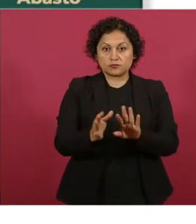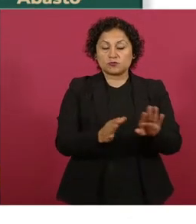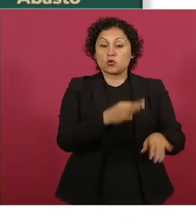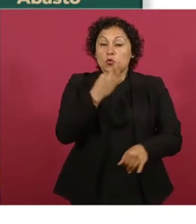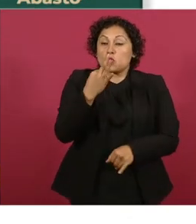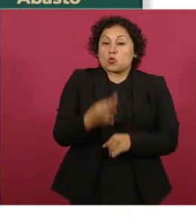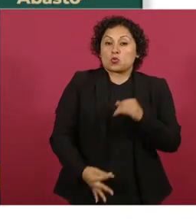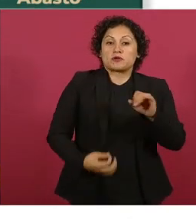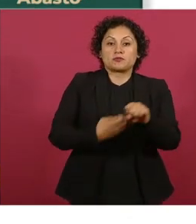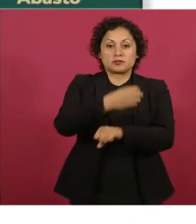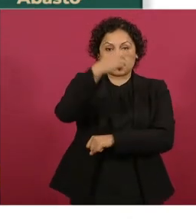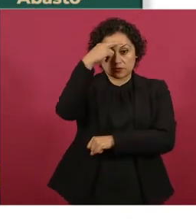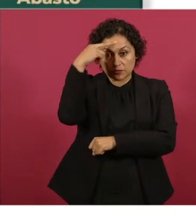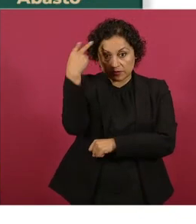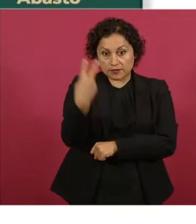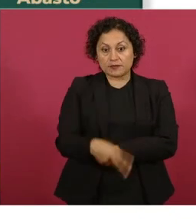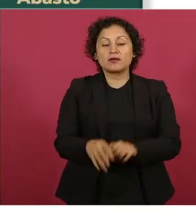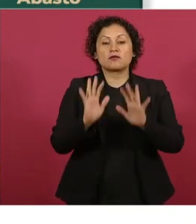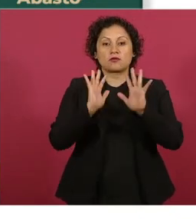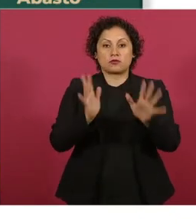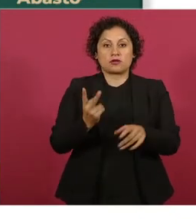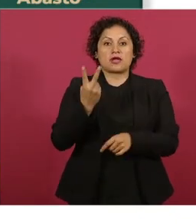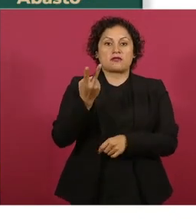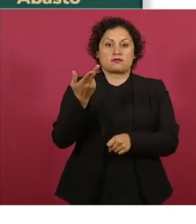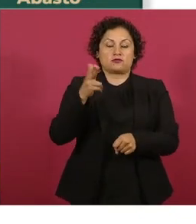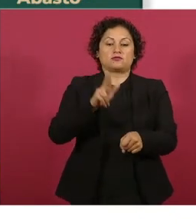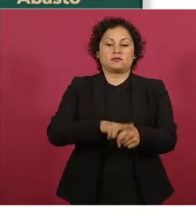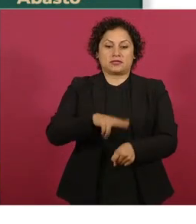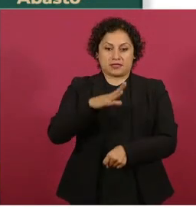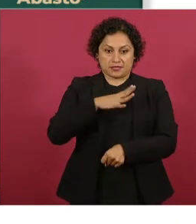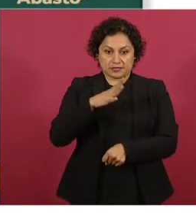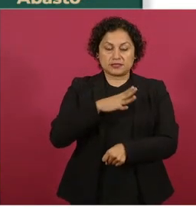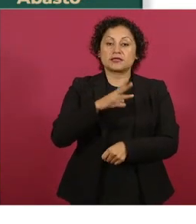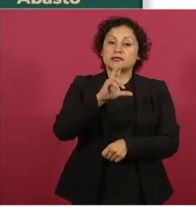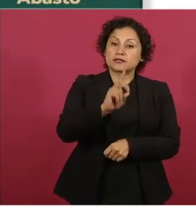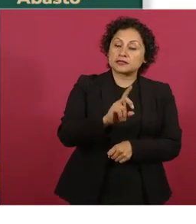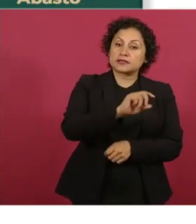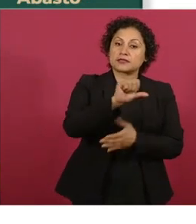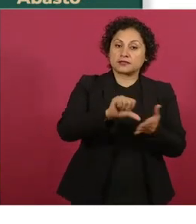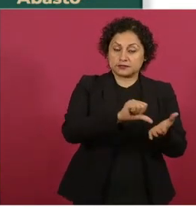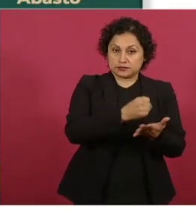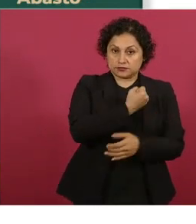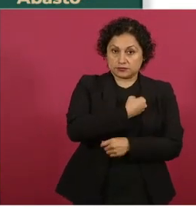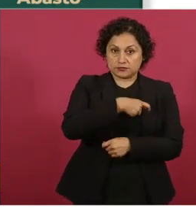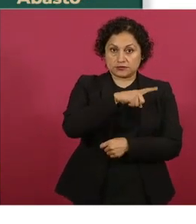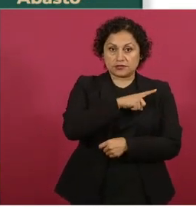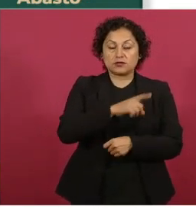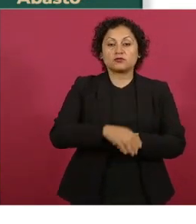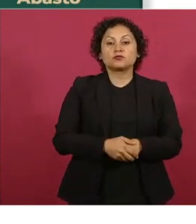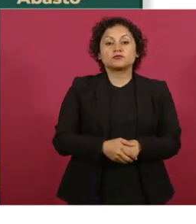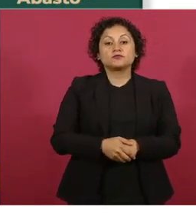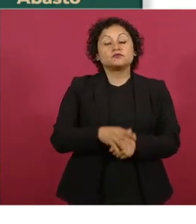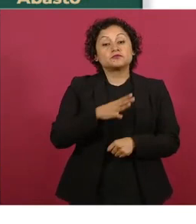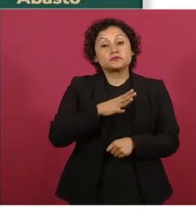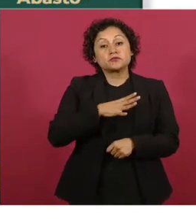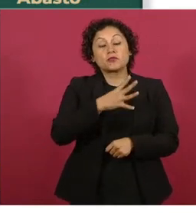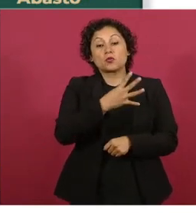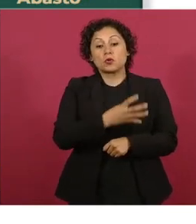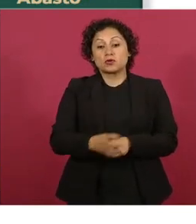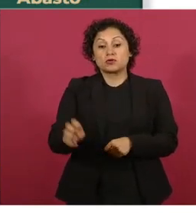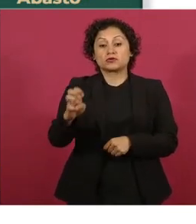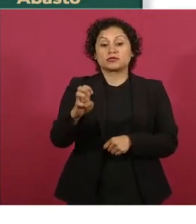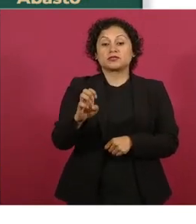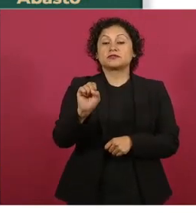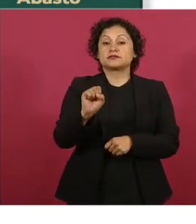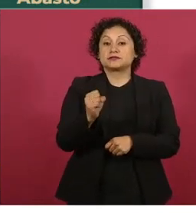opera ya en 2 de los 77 hospitales y en 30 de los 1.203 centros de salud. Tiene 463